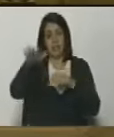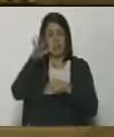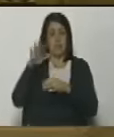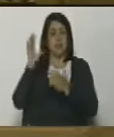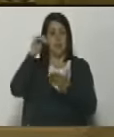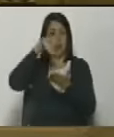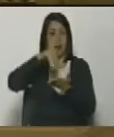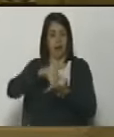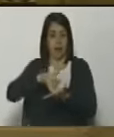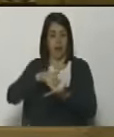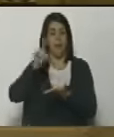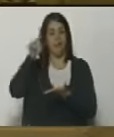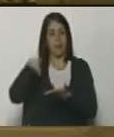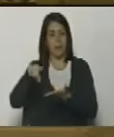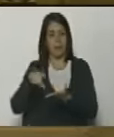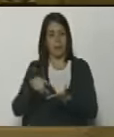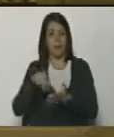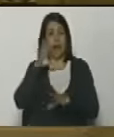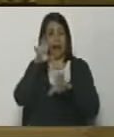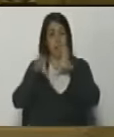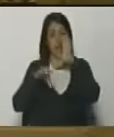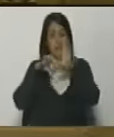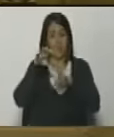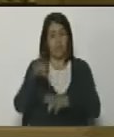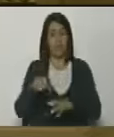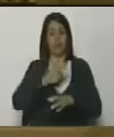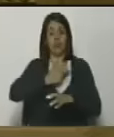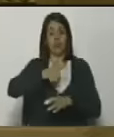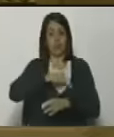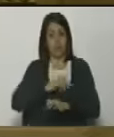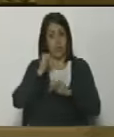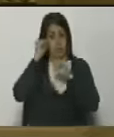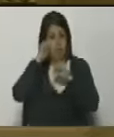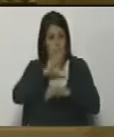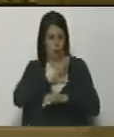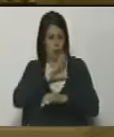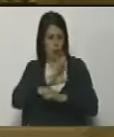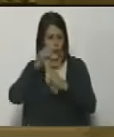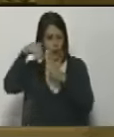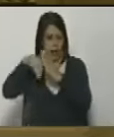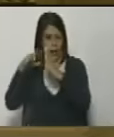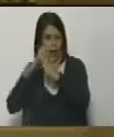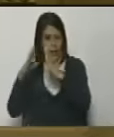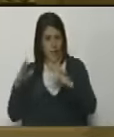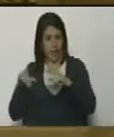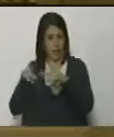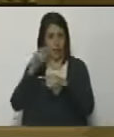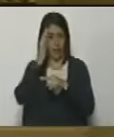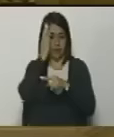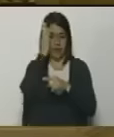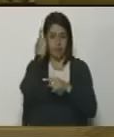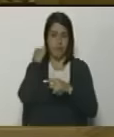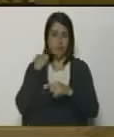Tejerías. Por ellos y por nuestros héroes personales, los que tenemos en casa,